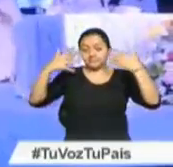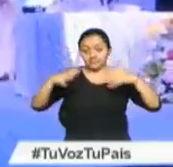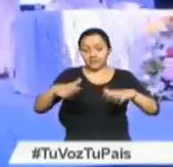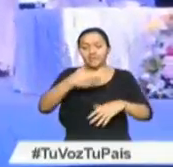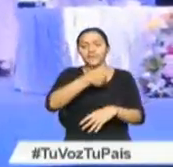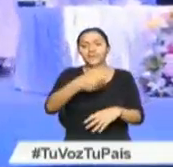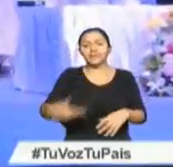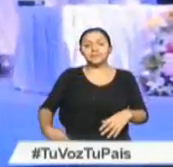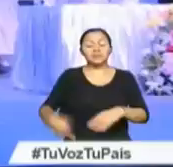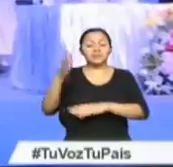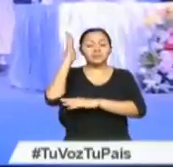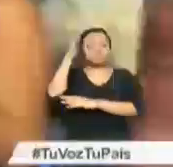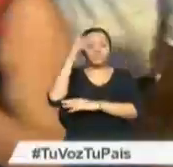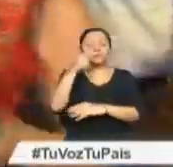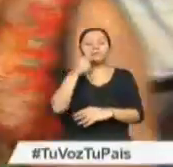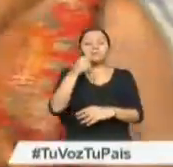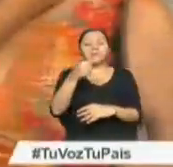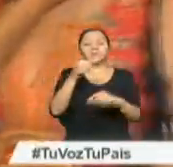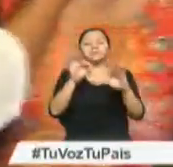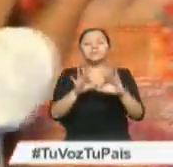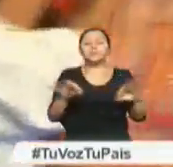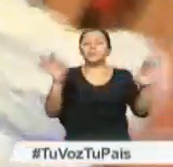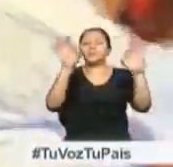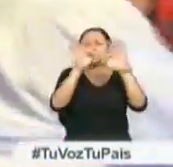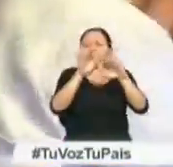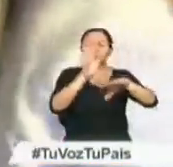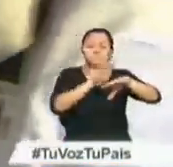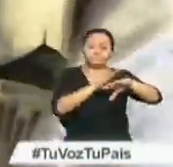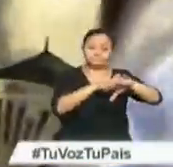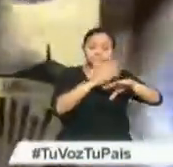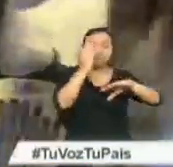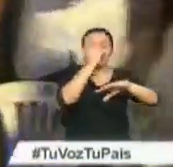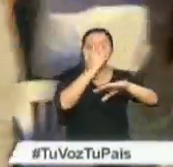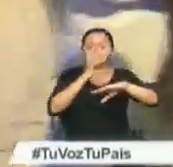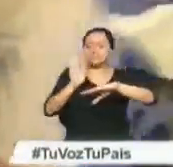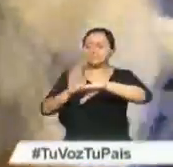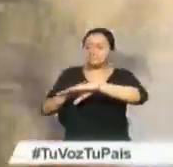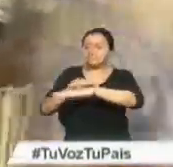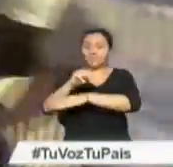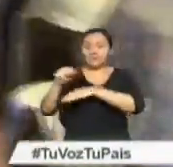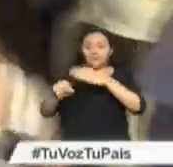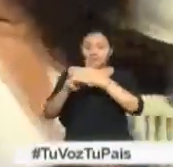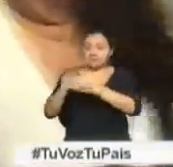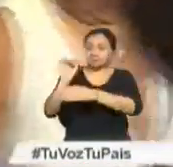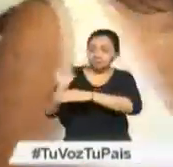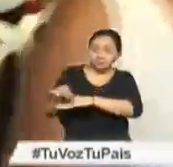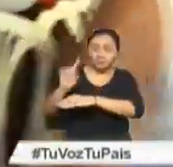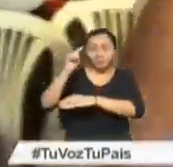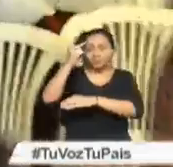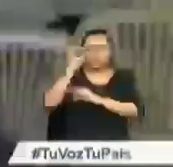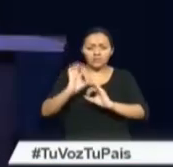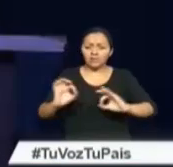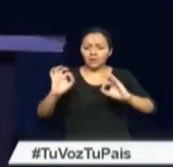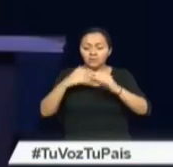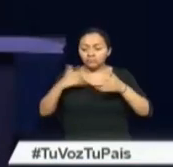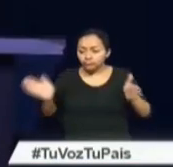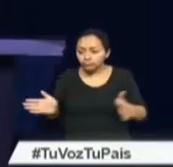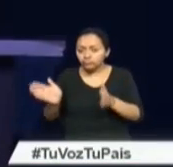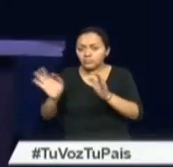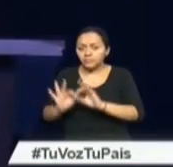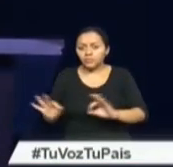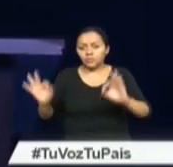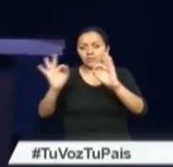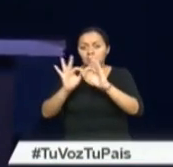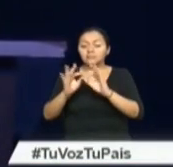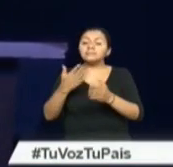mandatario, durante su intervención, destacó que los ciudadanos de Esmeraldas y Manabí nunca estuvieron solos después de la tragedia natural. Si grande fue